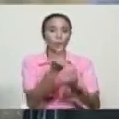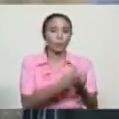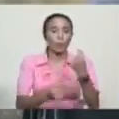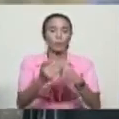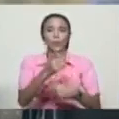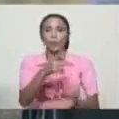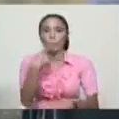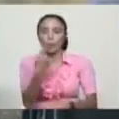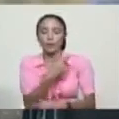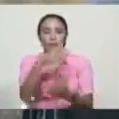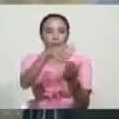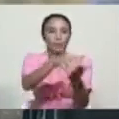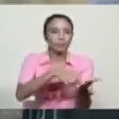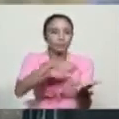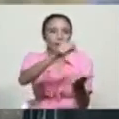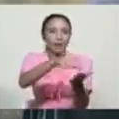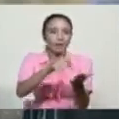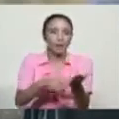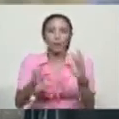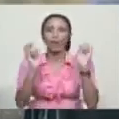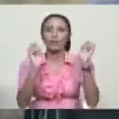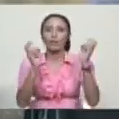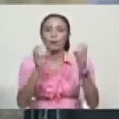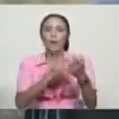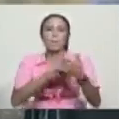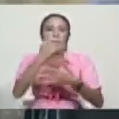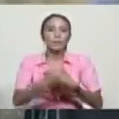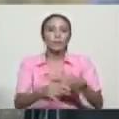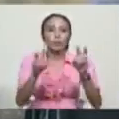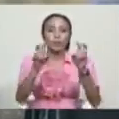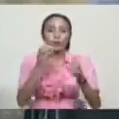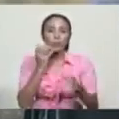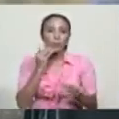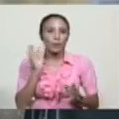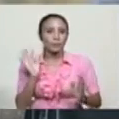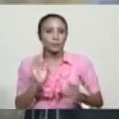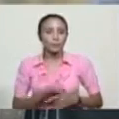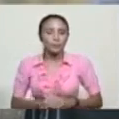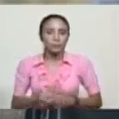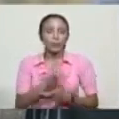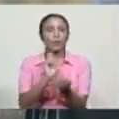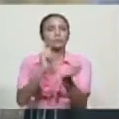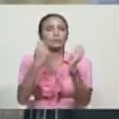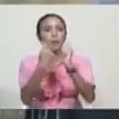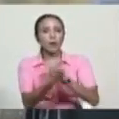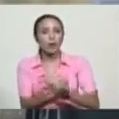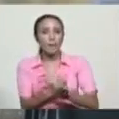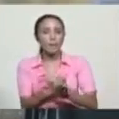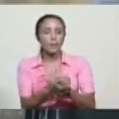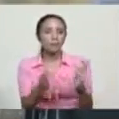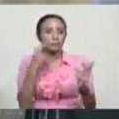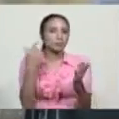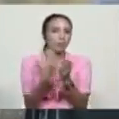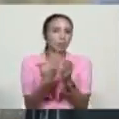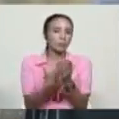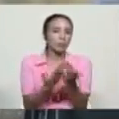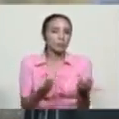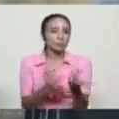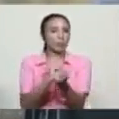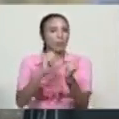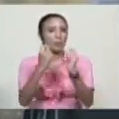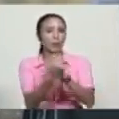político, agrícola, porque esto, como decía Ramón Grossfogel, es transversal, toca todas